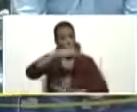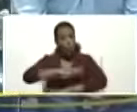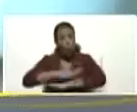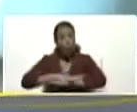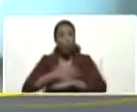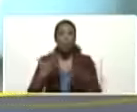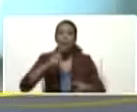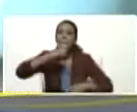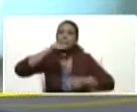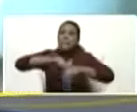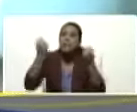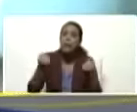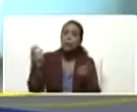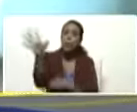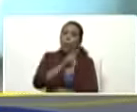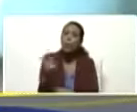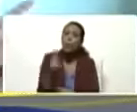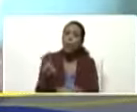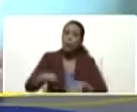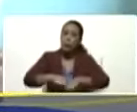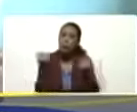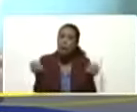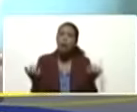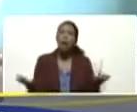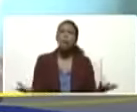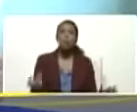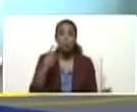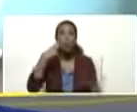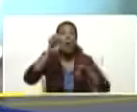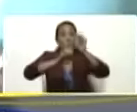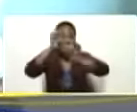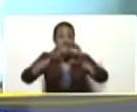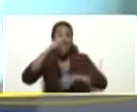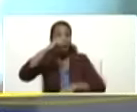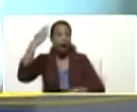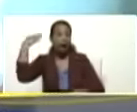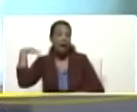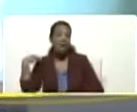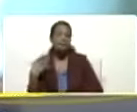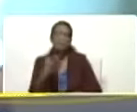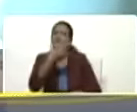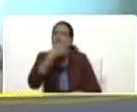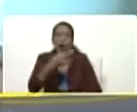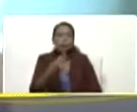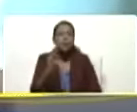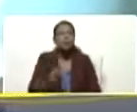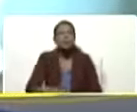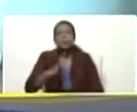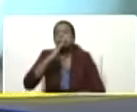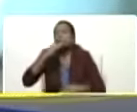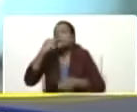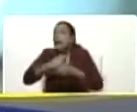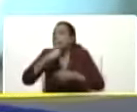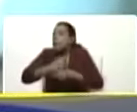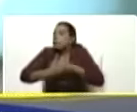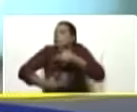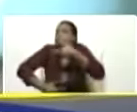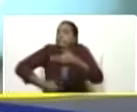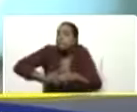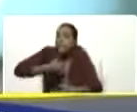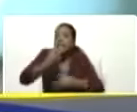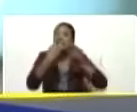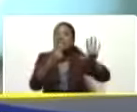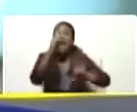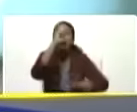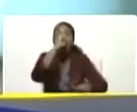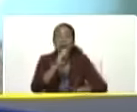del daño que le han causado a Venezuela. Usted dio una cifra que se dice fácil, pero que es estruendosa, que en